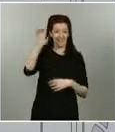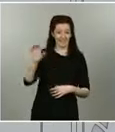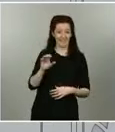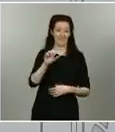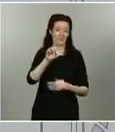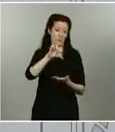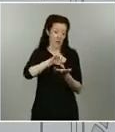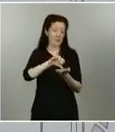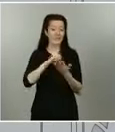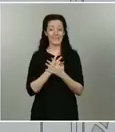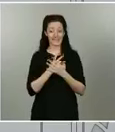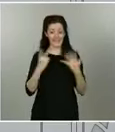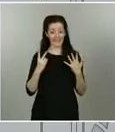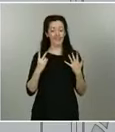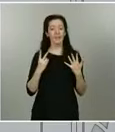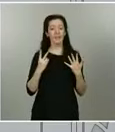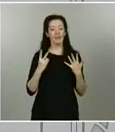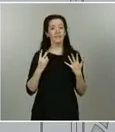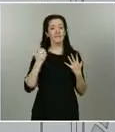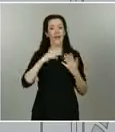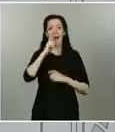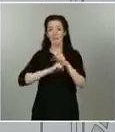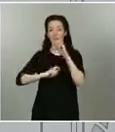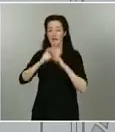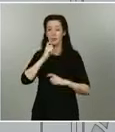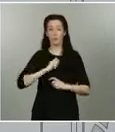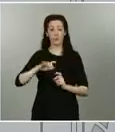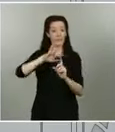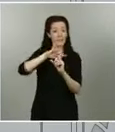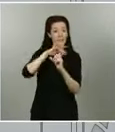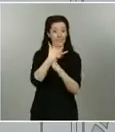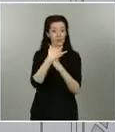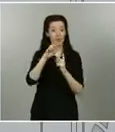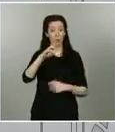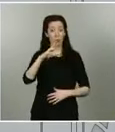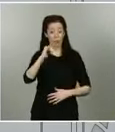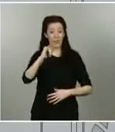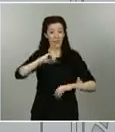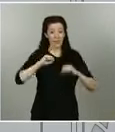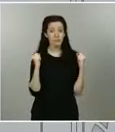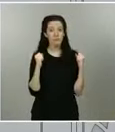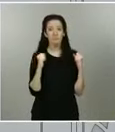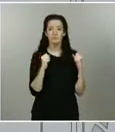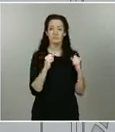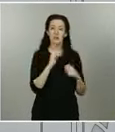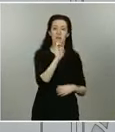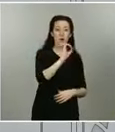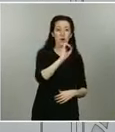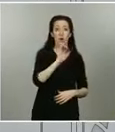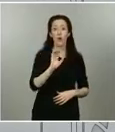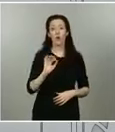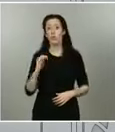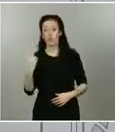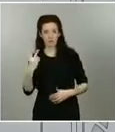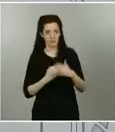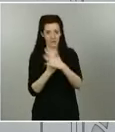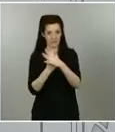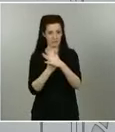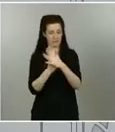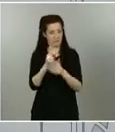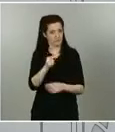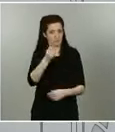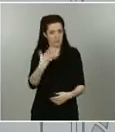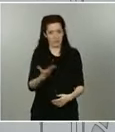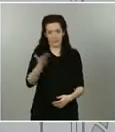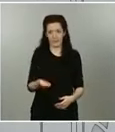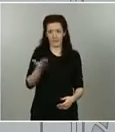2 casos como máximo, lo cual es un detalle importante. A nivel internacional, cabe destacar, las cosas